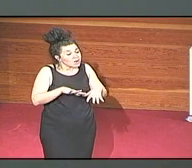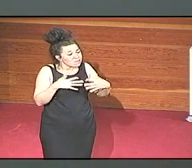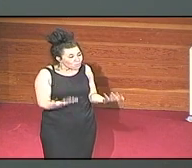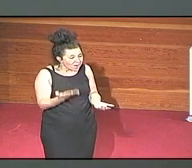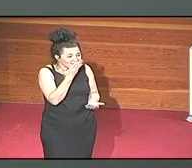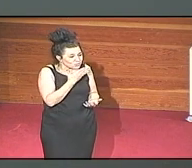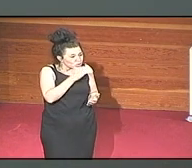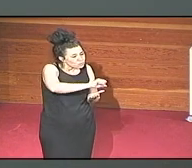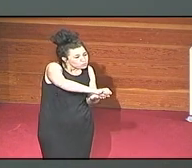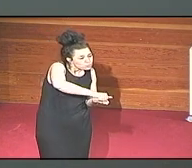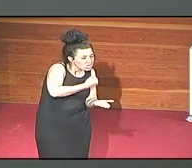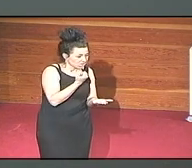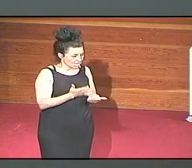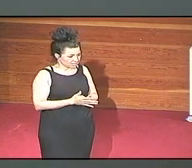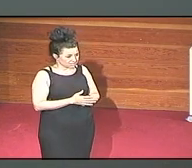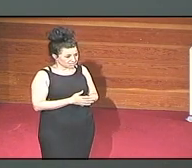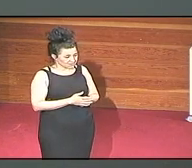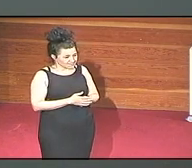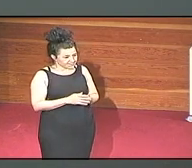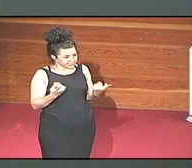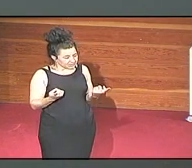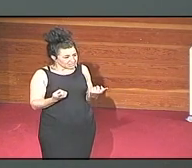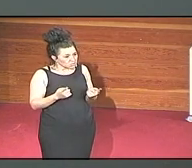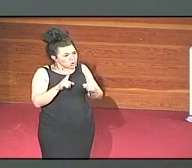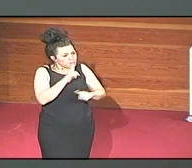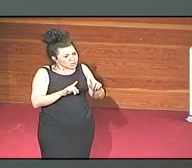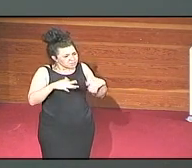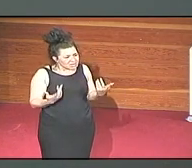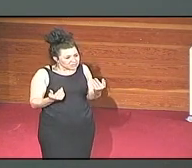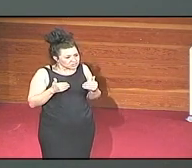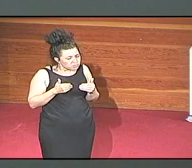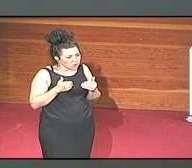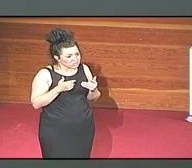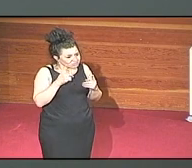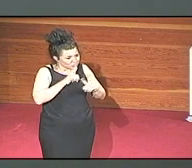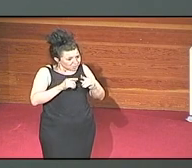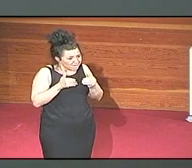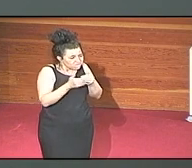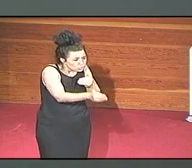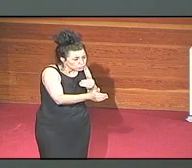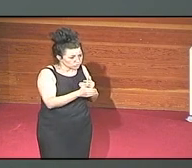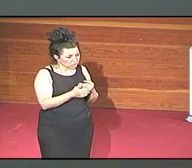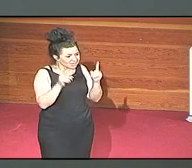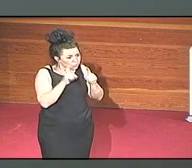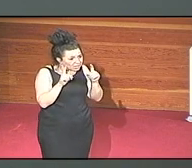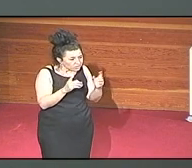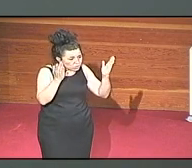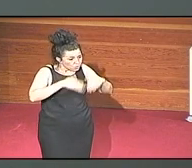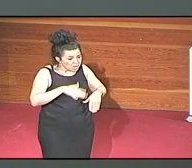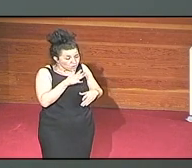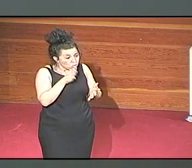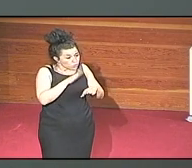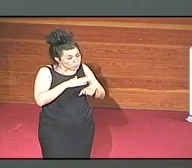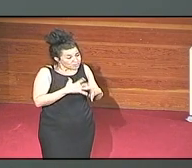vacías el prepara una cuestión de futuro de educación por culpa de la sequía sus hijos no están pudiendo